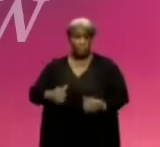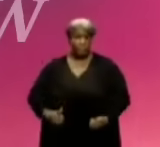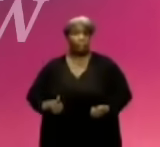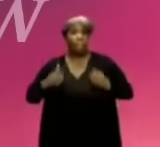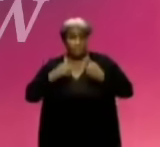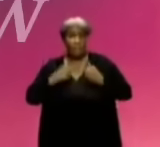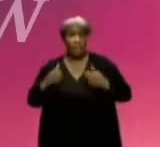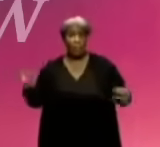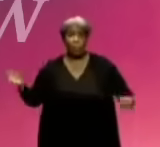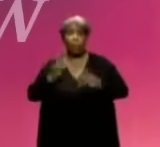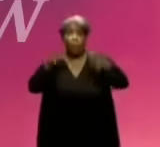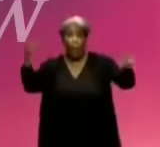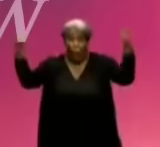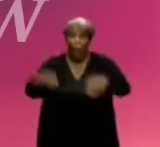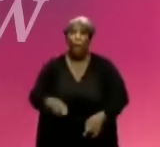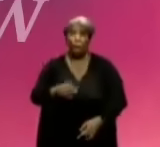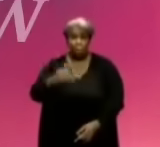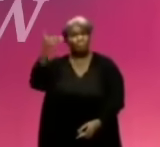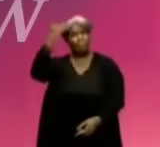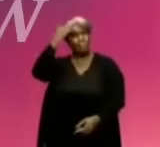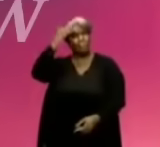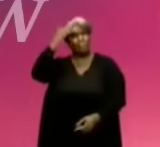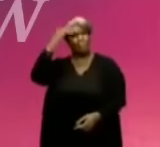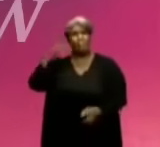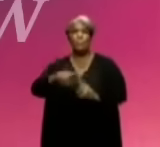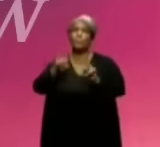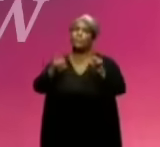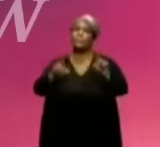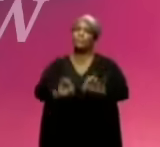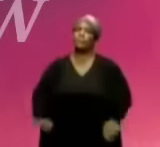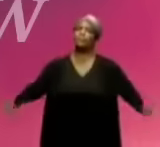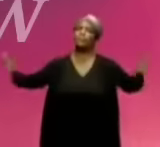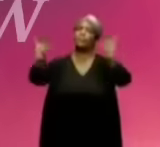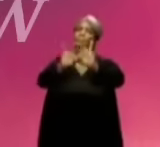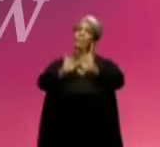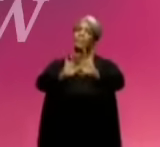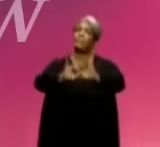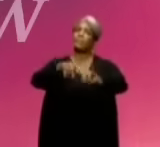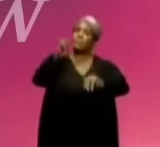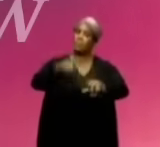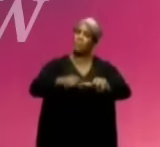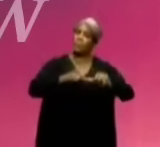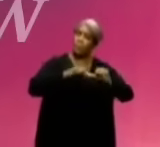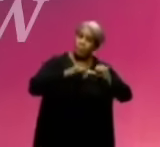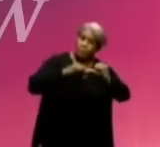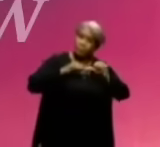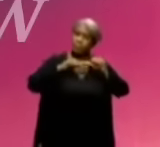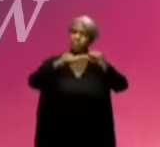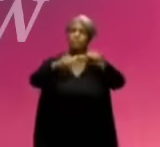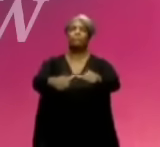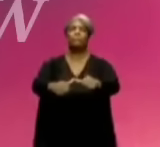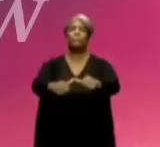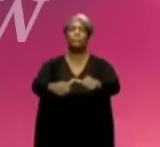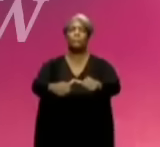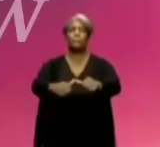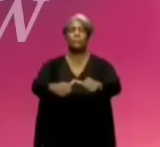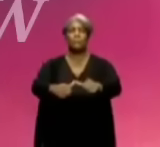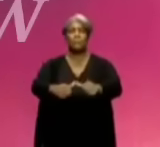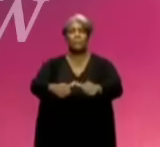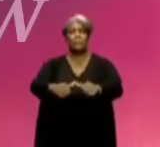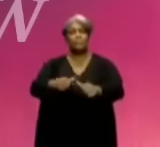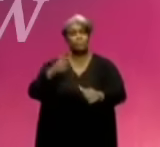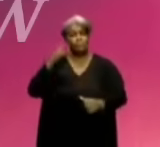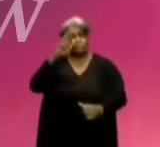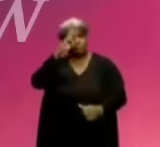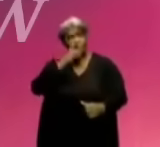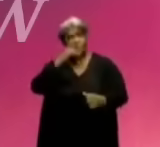hay tragedias, pero lo importante es seguir adelante. Y eso es lo que yo quiero también, que los dominicanos podamos